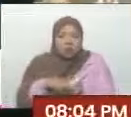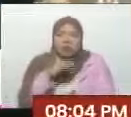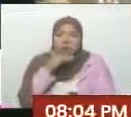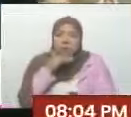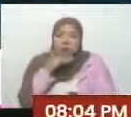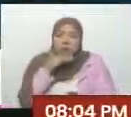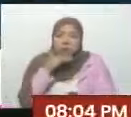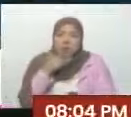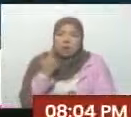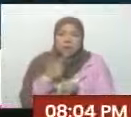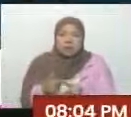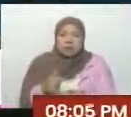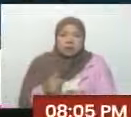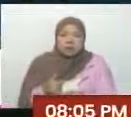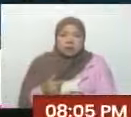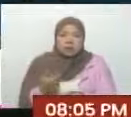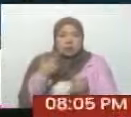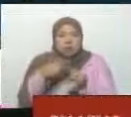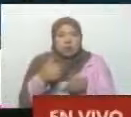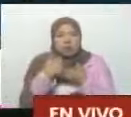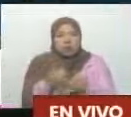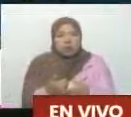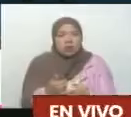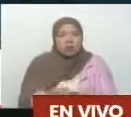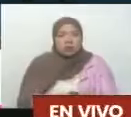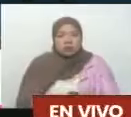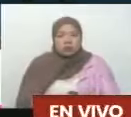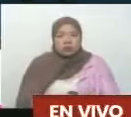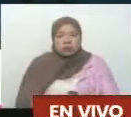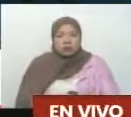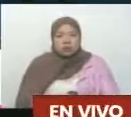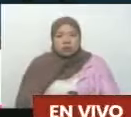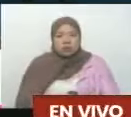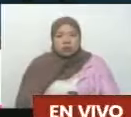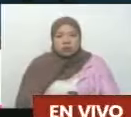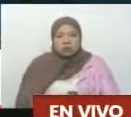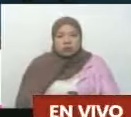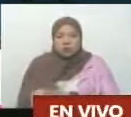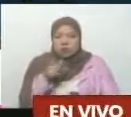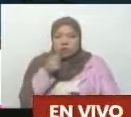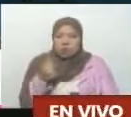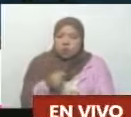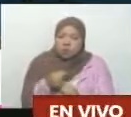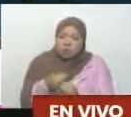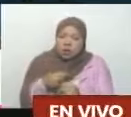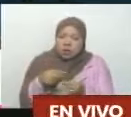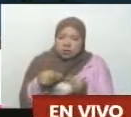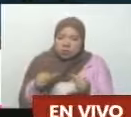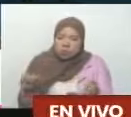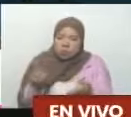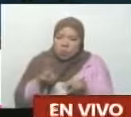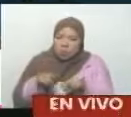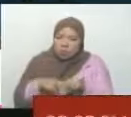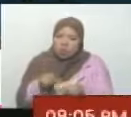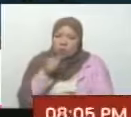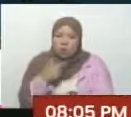aquí. ¡Guau, guau, guau! Y lo tapo con cemento. ¿No vas a poder conseguir una paca de cemento?